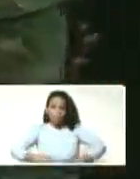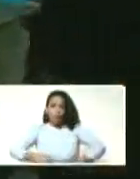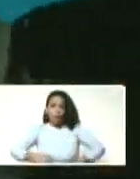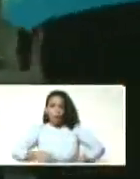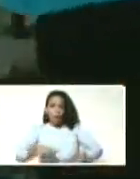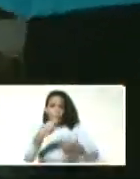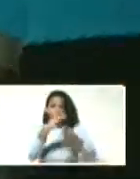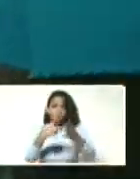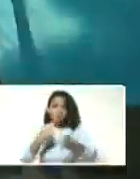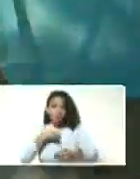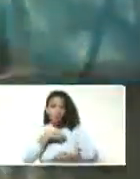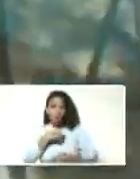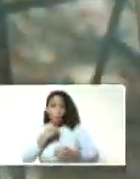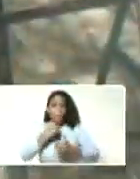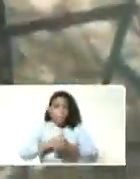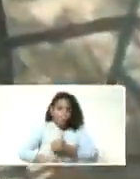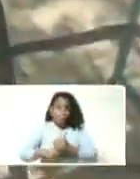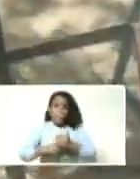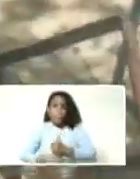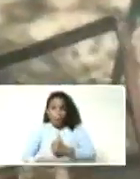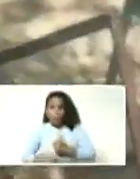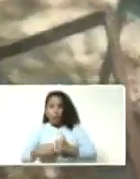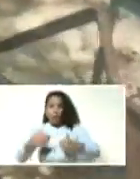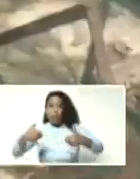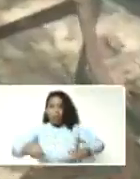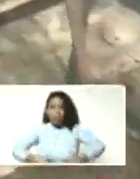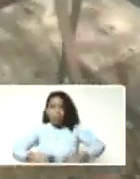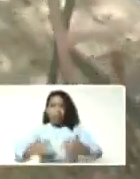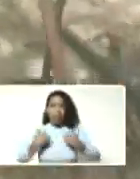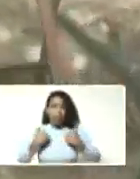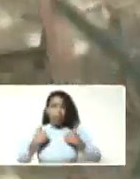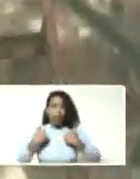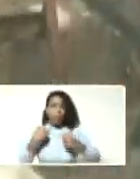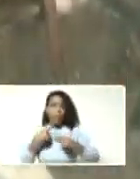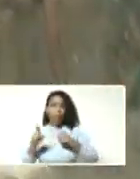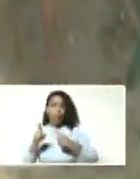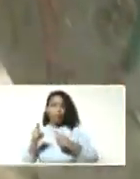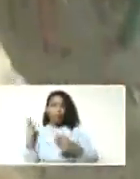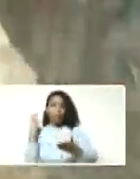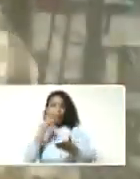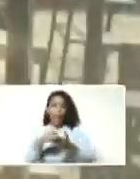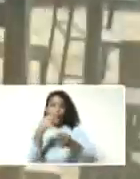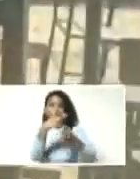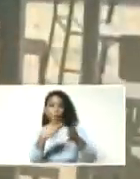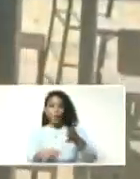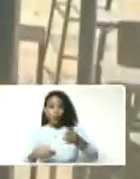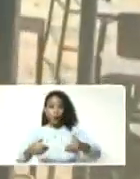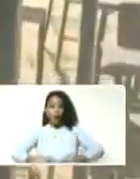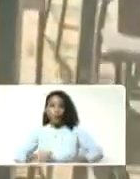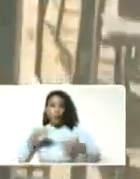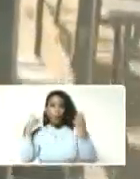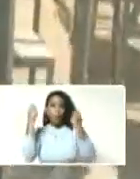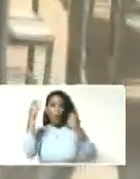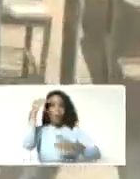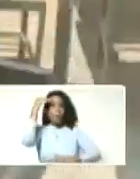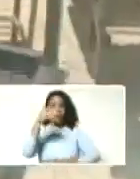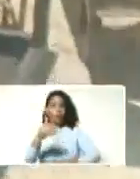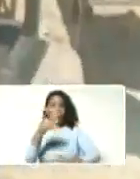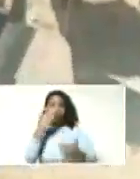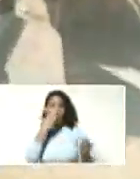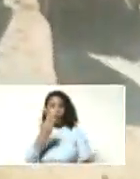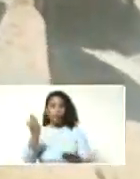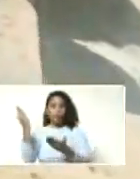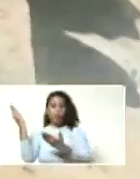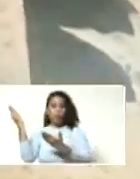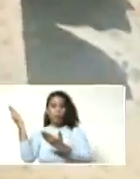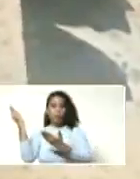pariendo. Pero los recursos aparecieron, los recursos llegaron y con el esfuerzo popular y militar, miren,